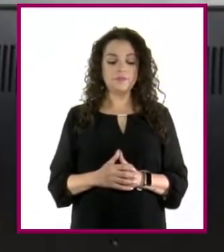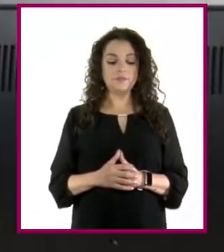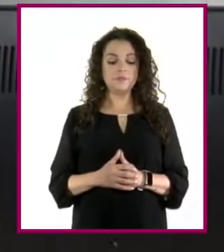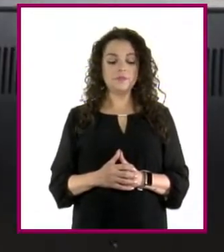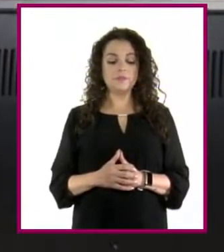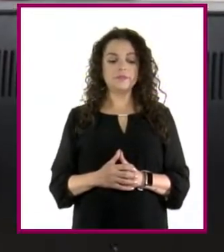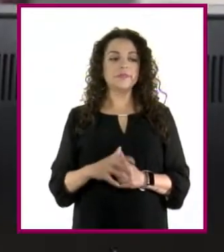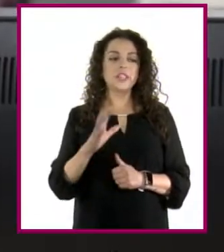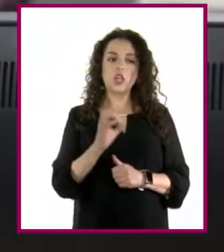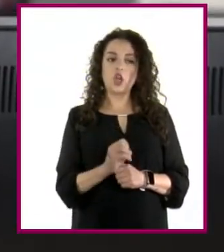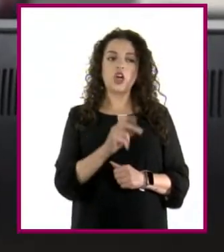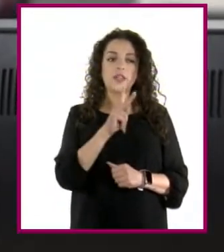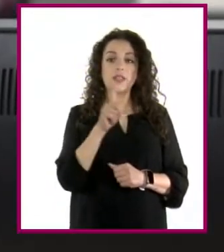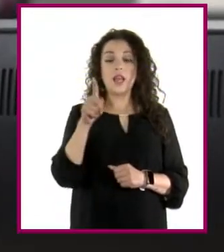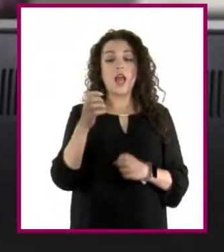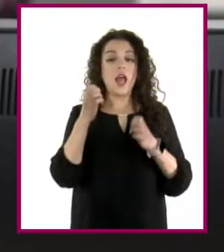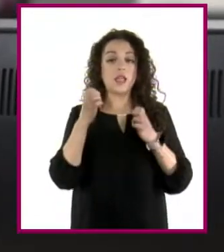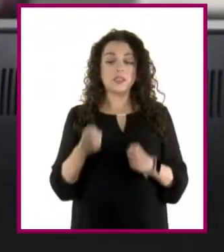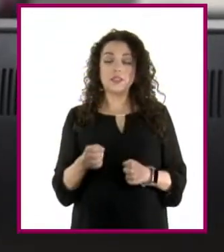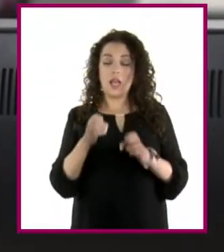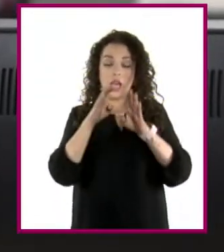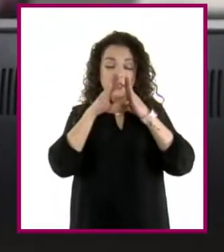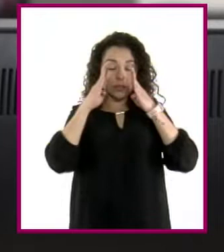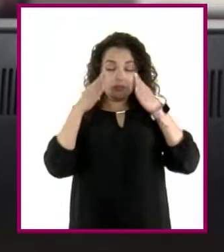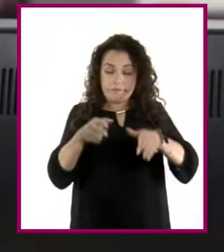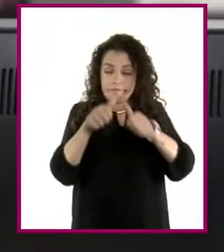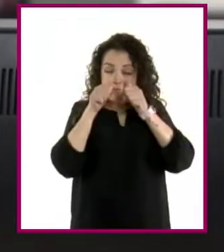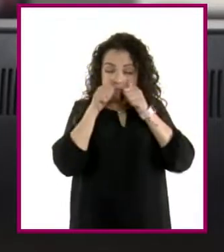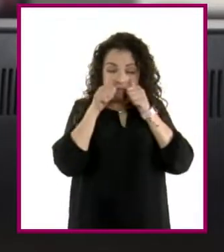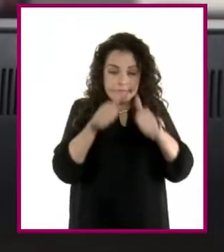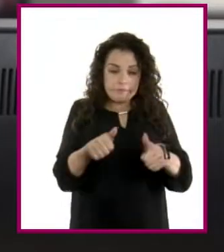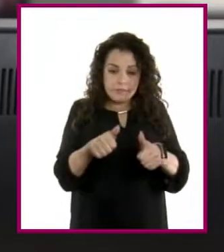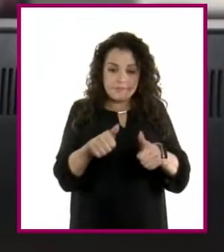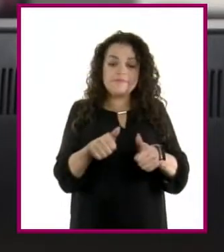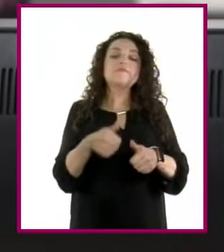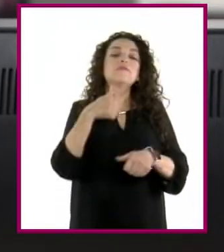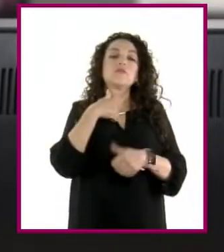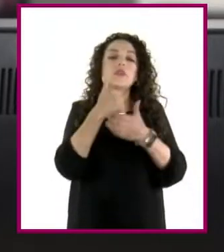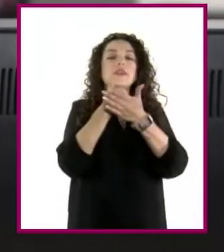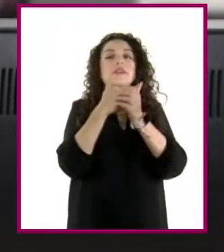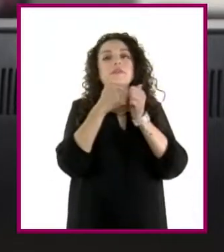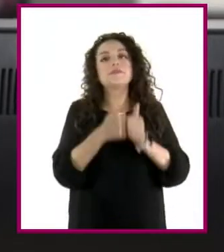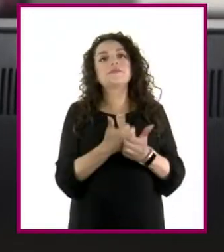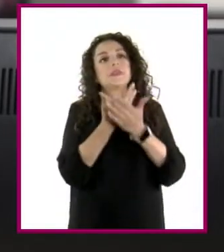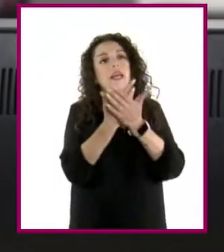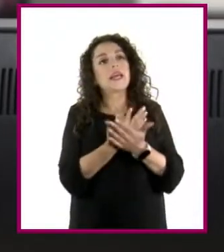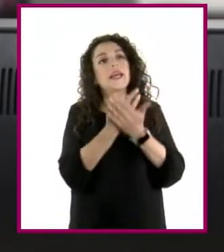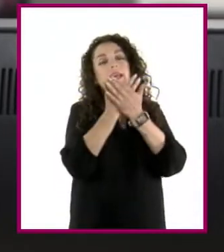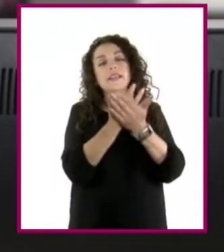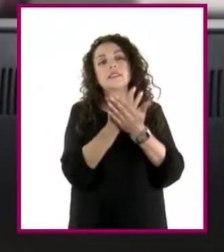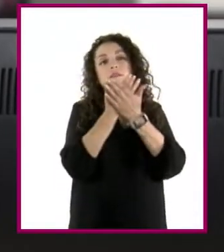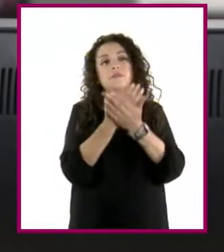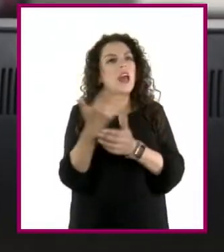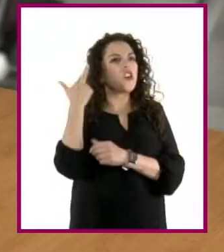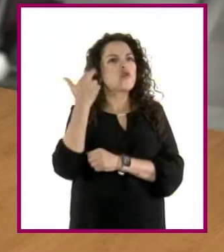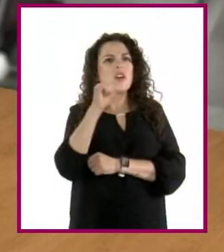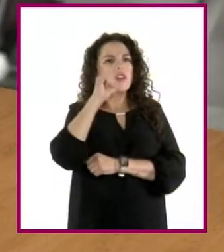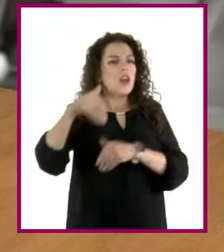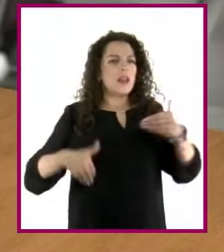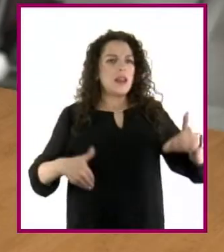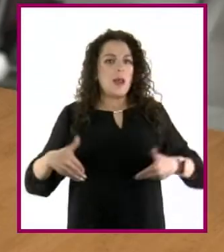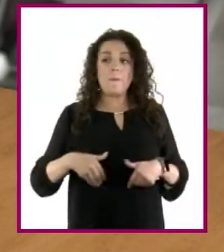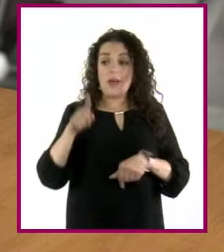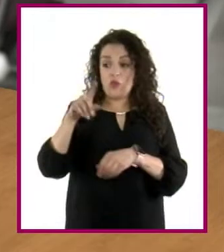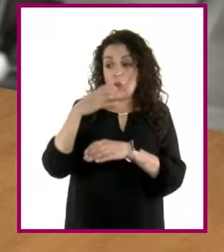Ok, Luna, estás muy concentrada. Así te esperaré aquí parado sin hacer ruido en lo que terminas.